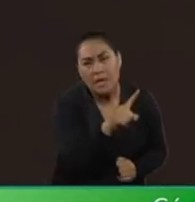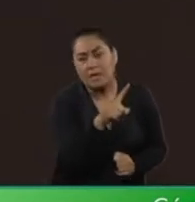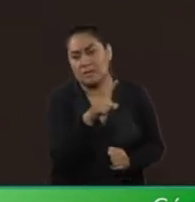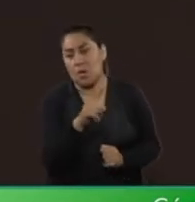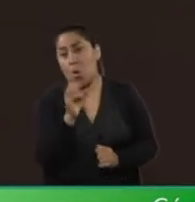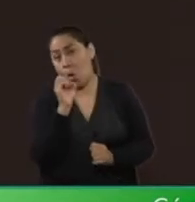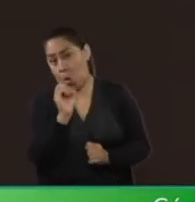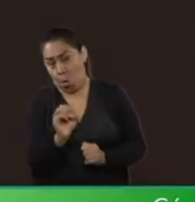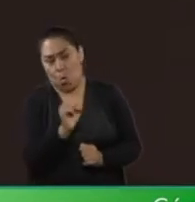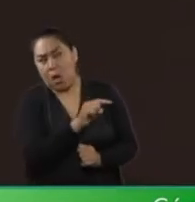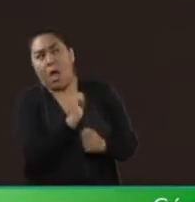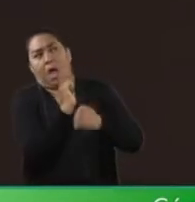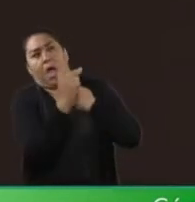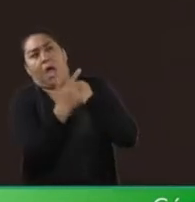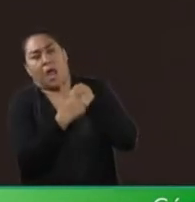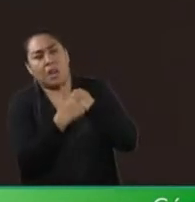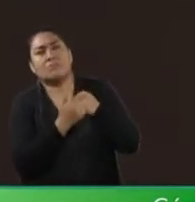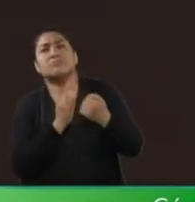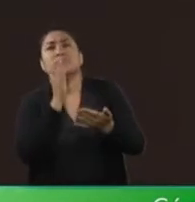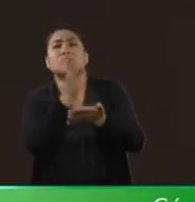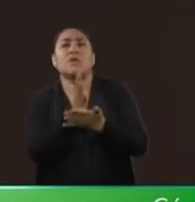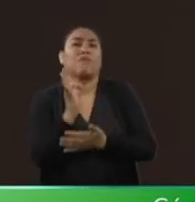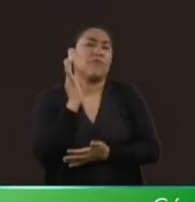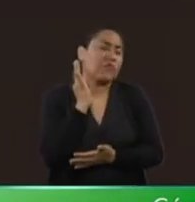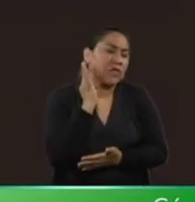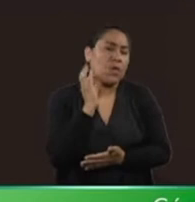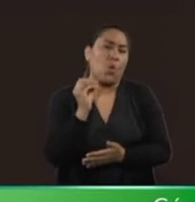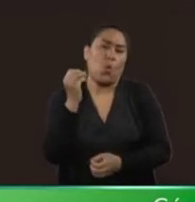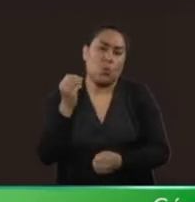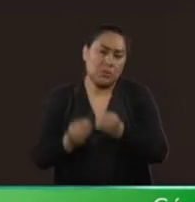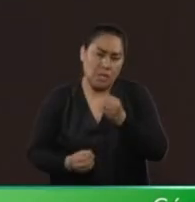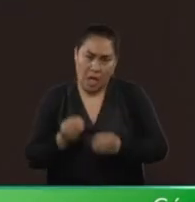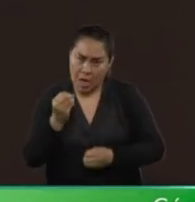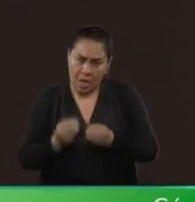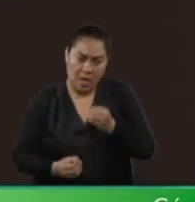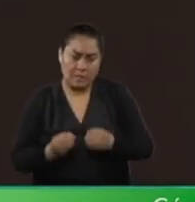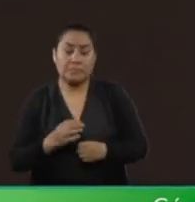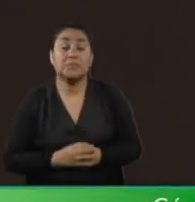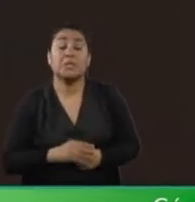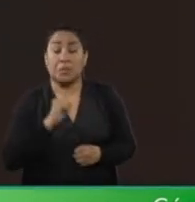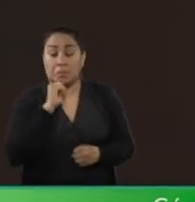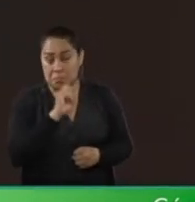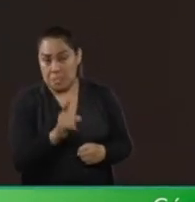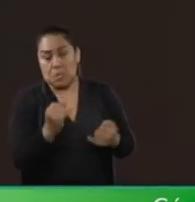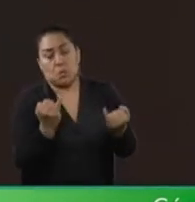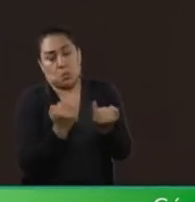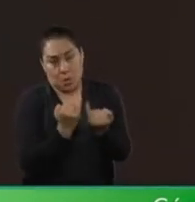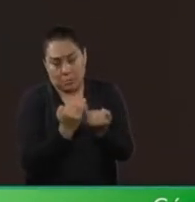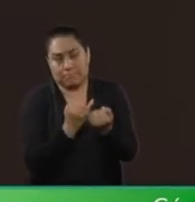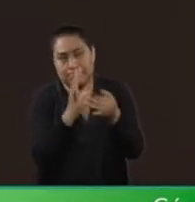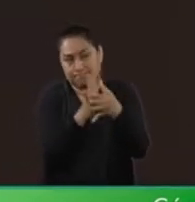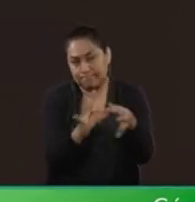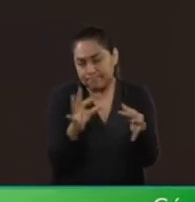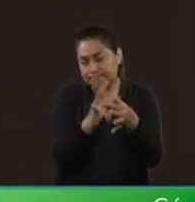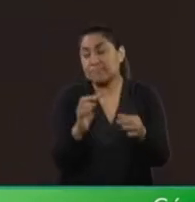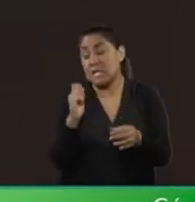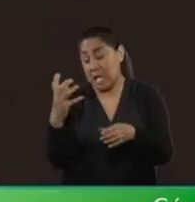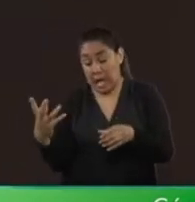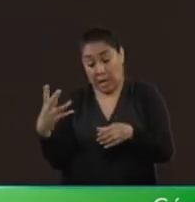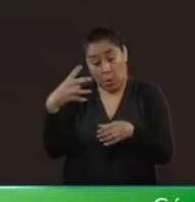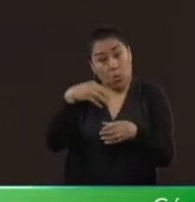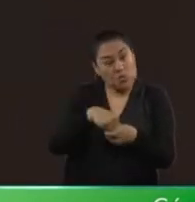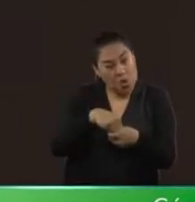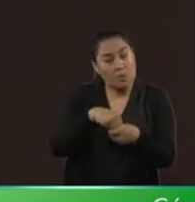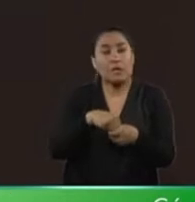o defenderse ante fiscalías o juzgados. Y también debemos mencionar que la inclusión se tiene que